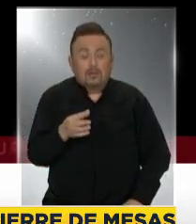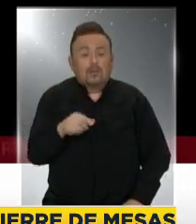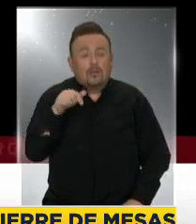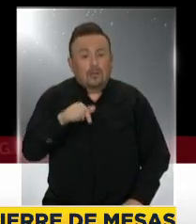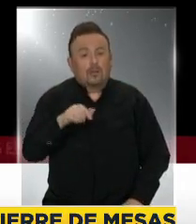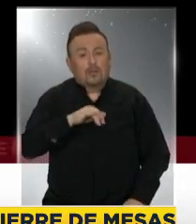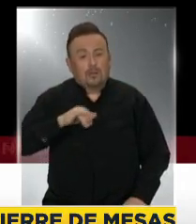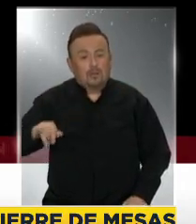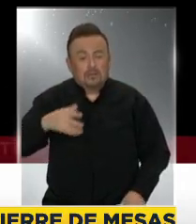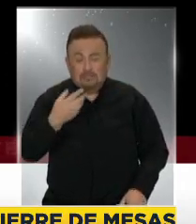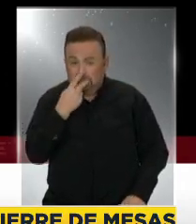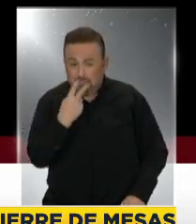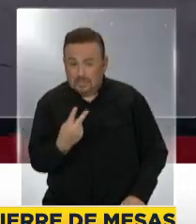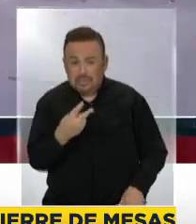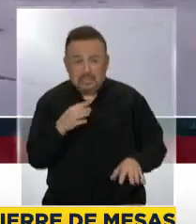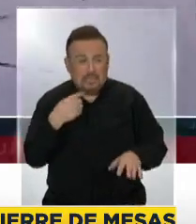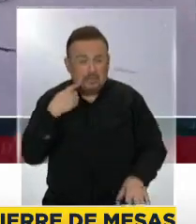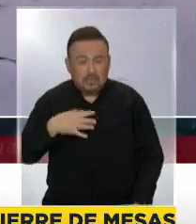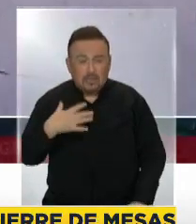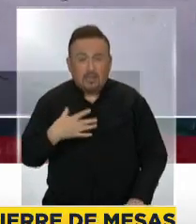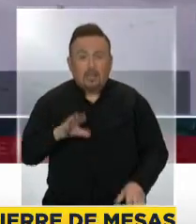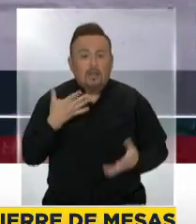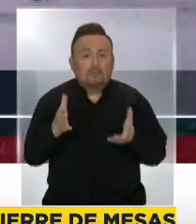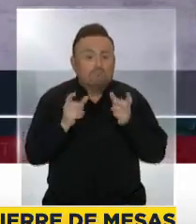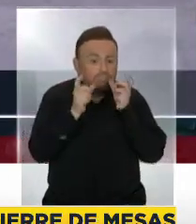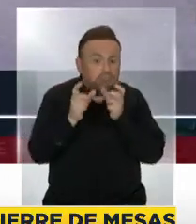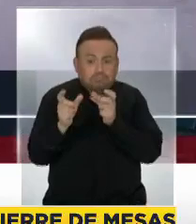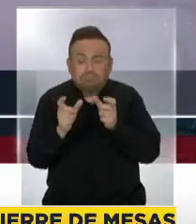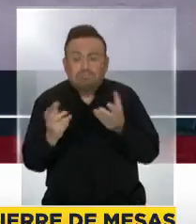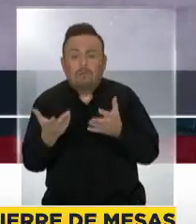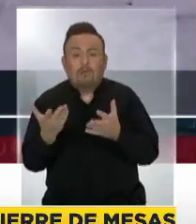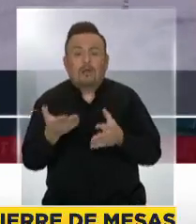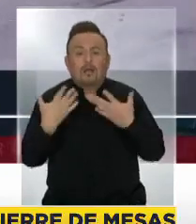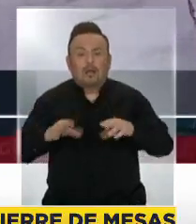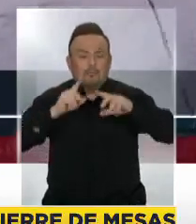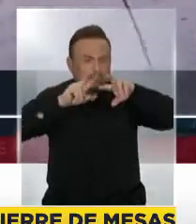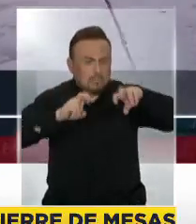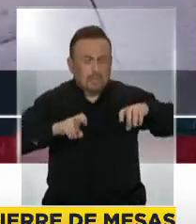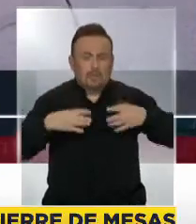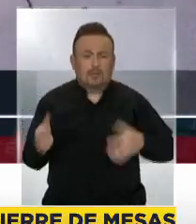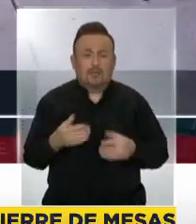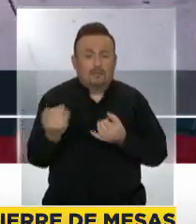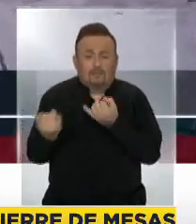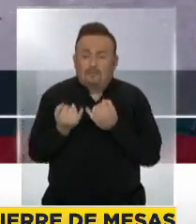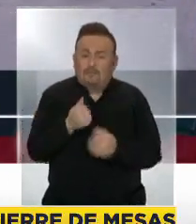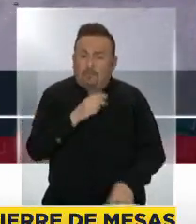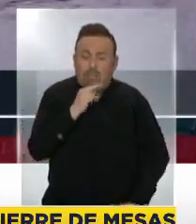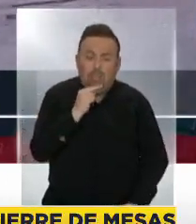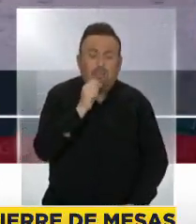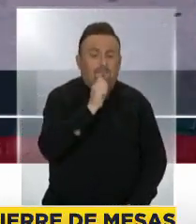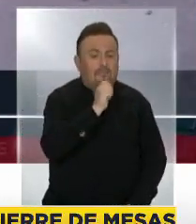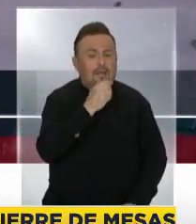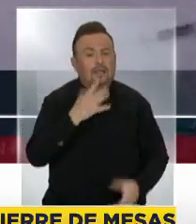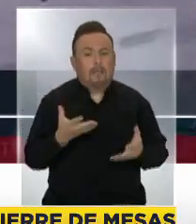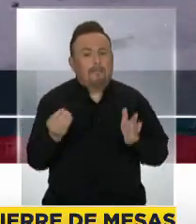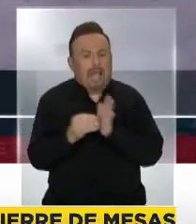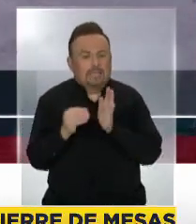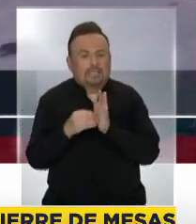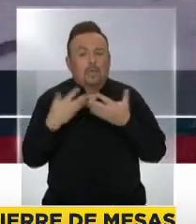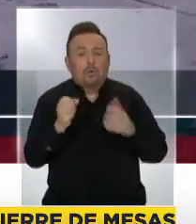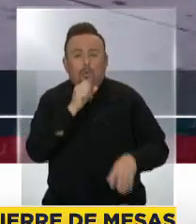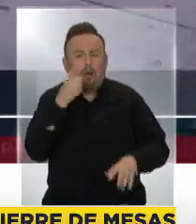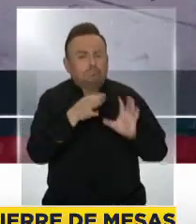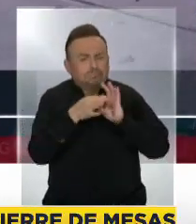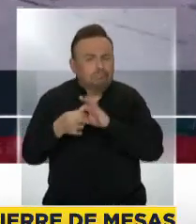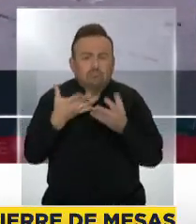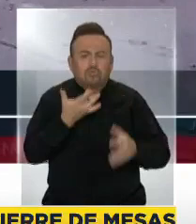posteriores, digamos, a este episodio son claves para poder desarrollar lo más rápido posible la indagatoria. Hay muy poco antecedente, al menos públicamente, respecto de cuáles son las